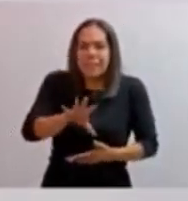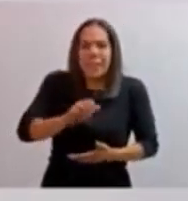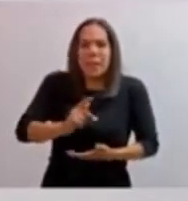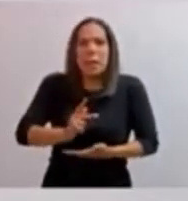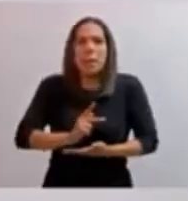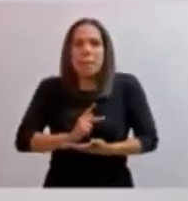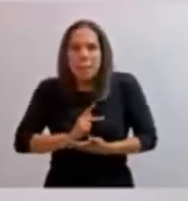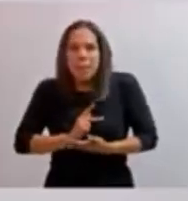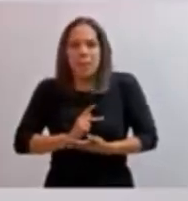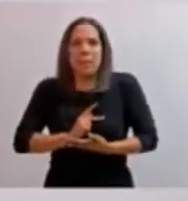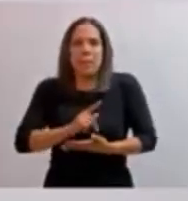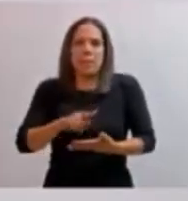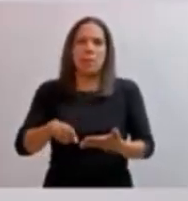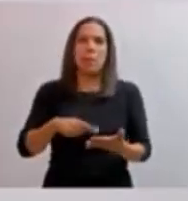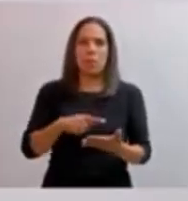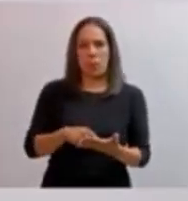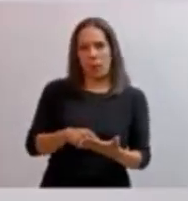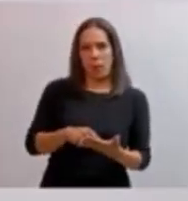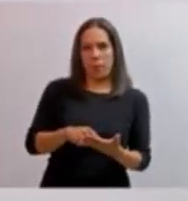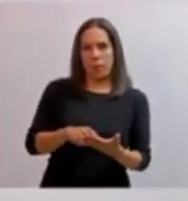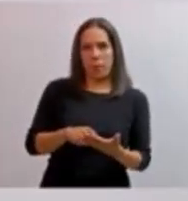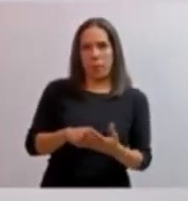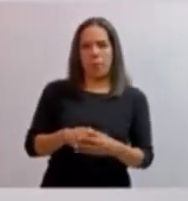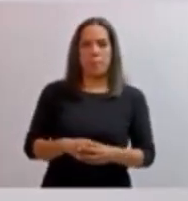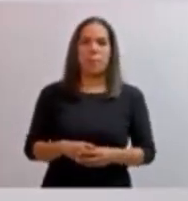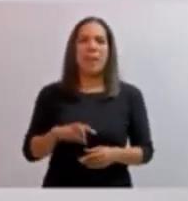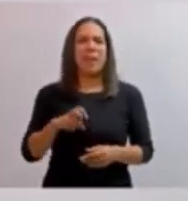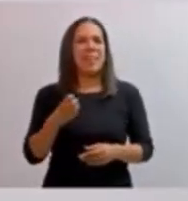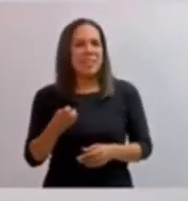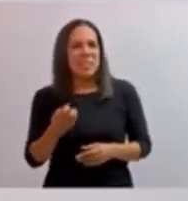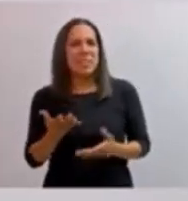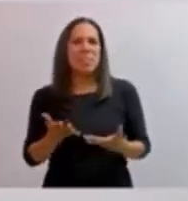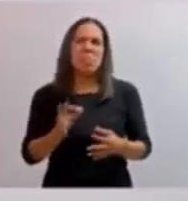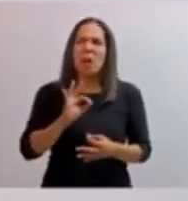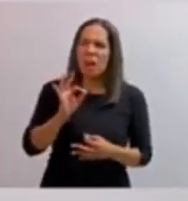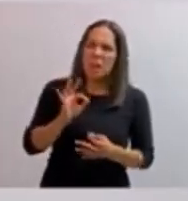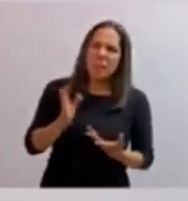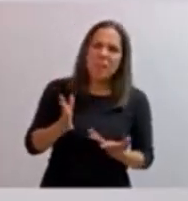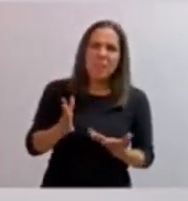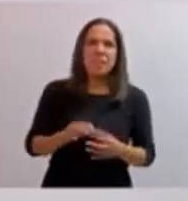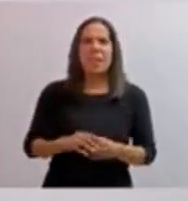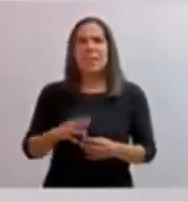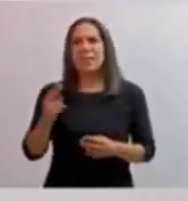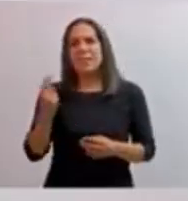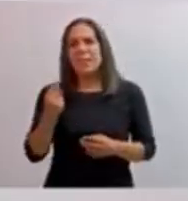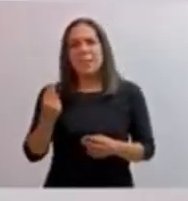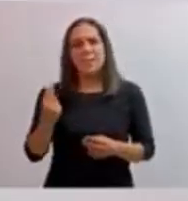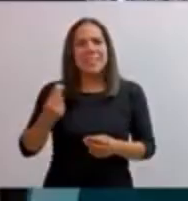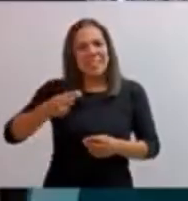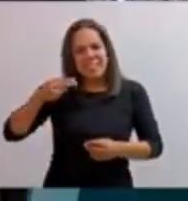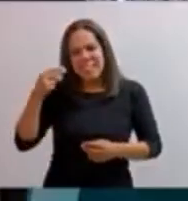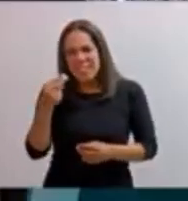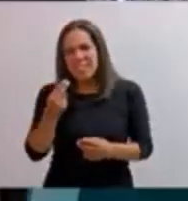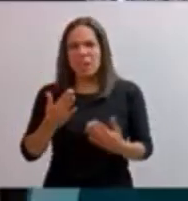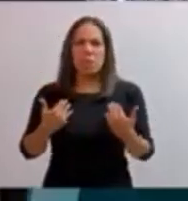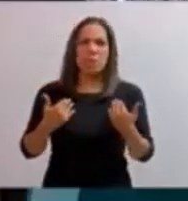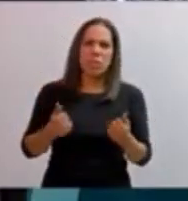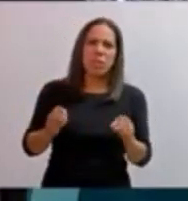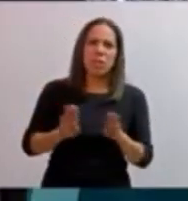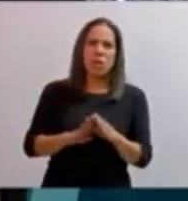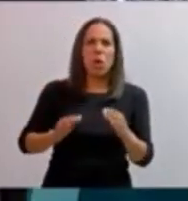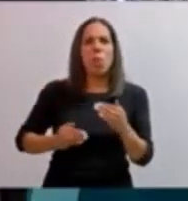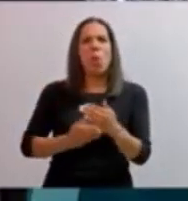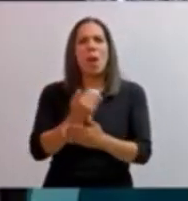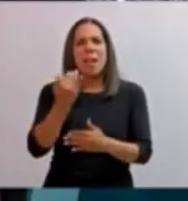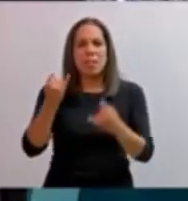creación de repertorios que se ponen en juego para alcanzar los propósitos e innovaciones que la